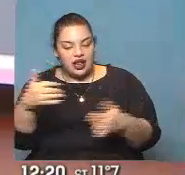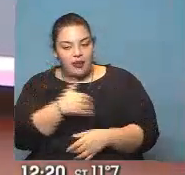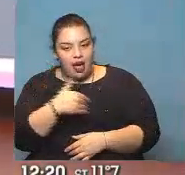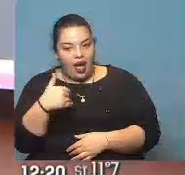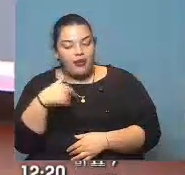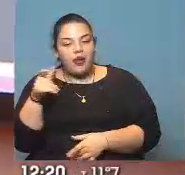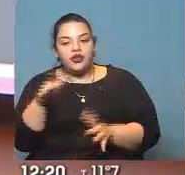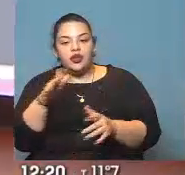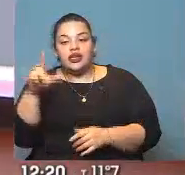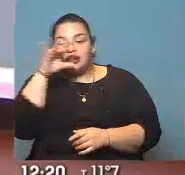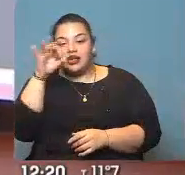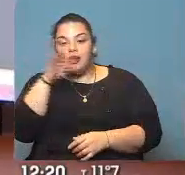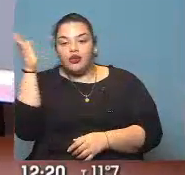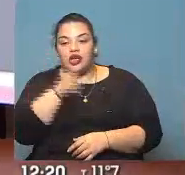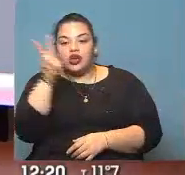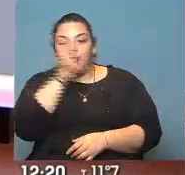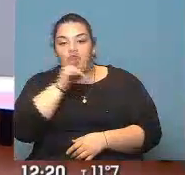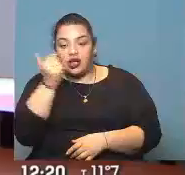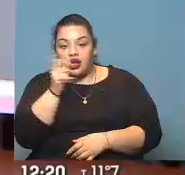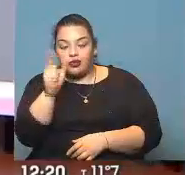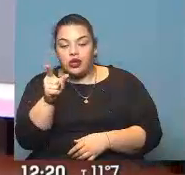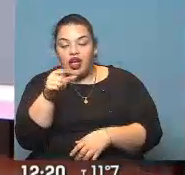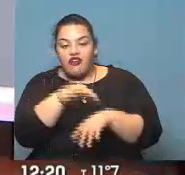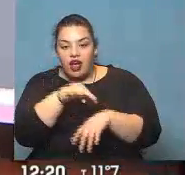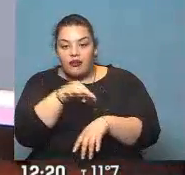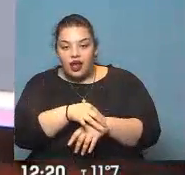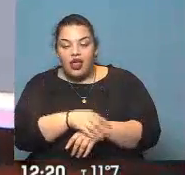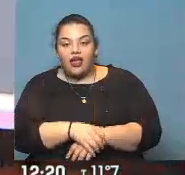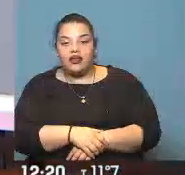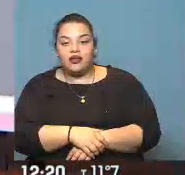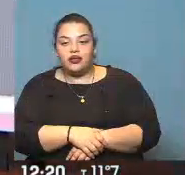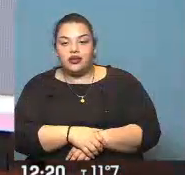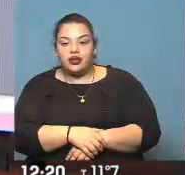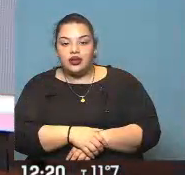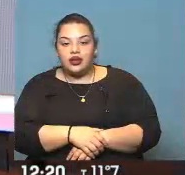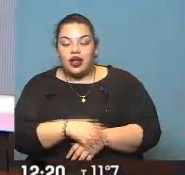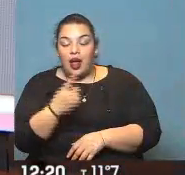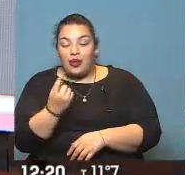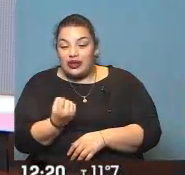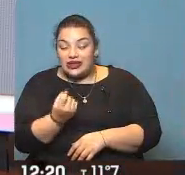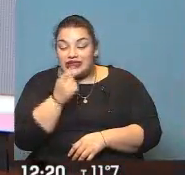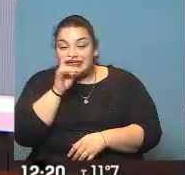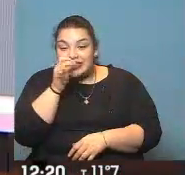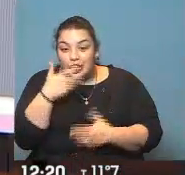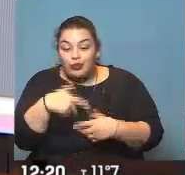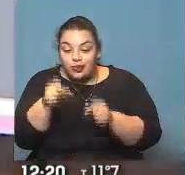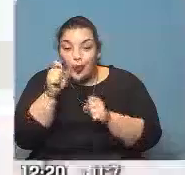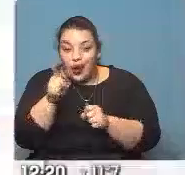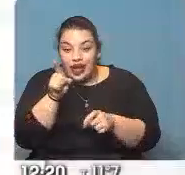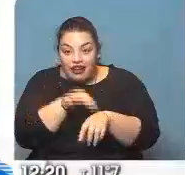70% de las mujeres que tienen esta enfermedad en su etapa temprana podrían prescindir de la quimioterapia